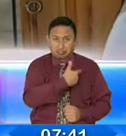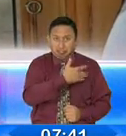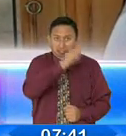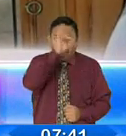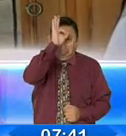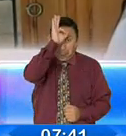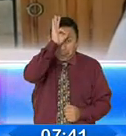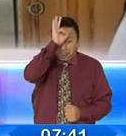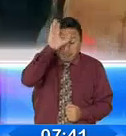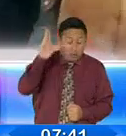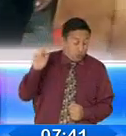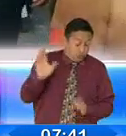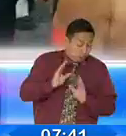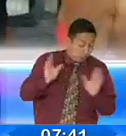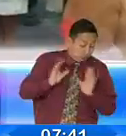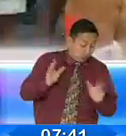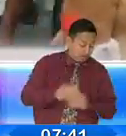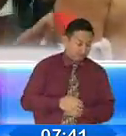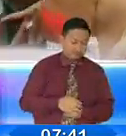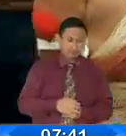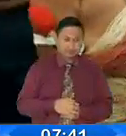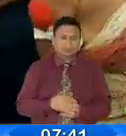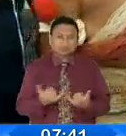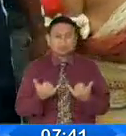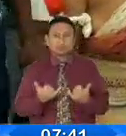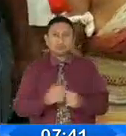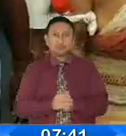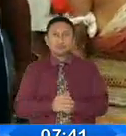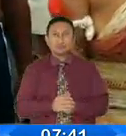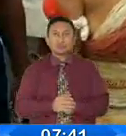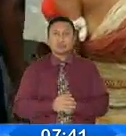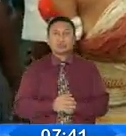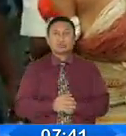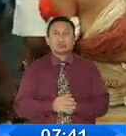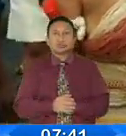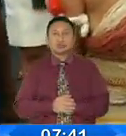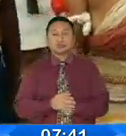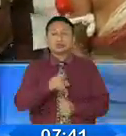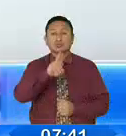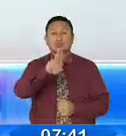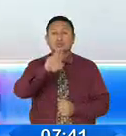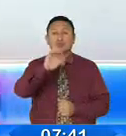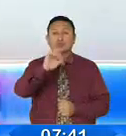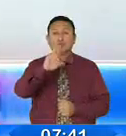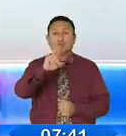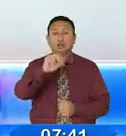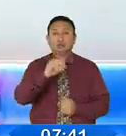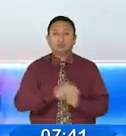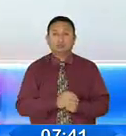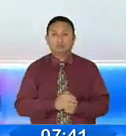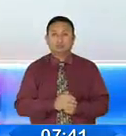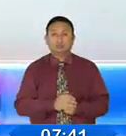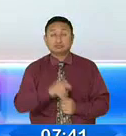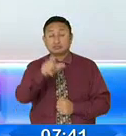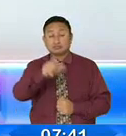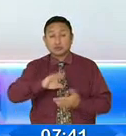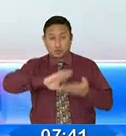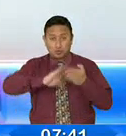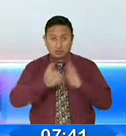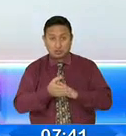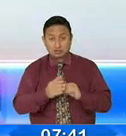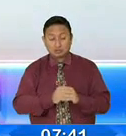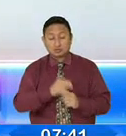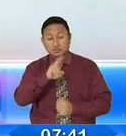no quiero la vacuna. Por ahora solo la nacionalidad guaraní anticipó que aceptan vacunarse. O sea, la gente guaraní en sí, o sea, sí